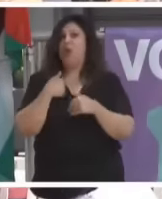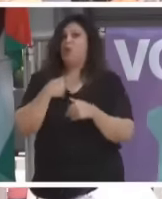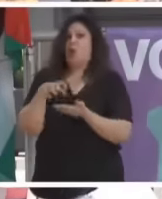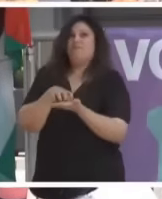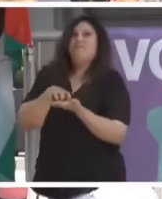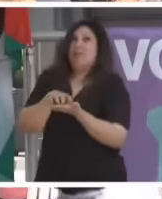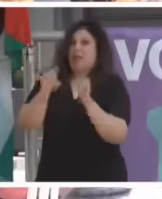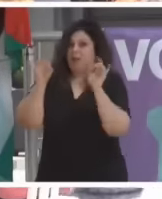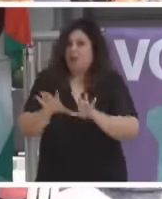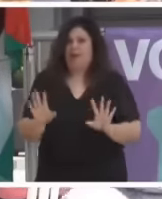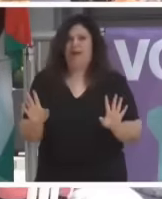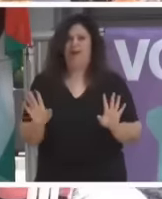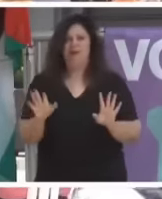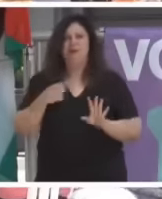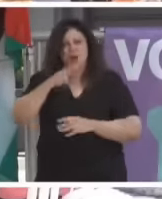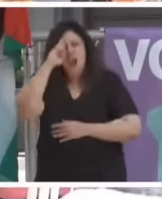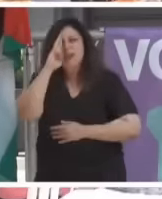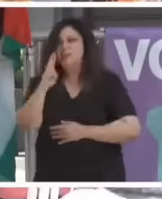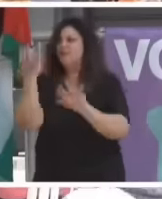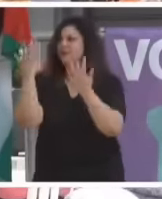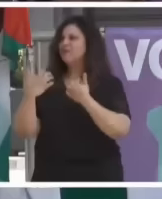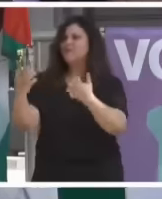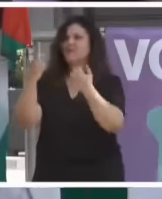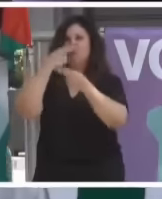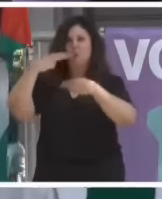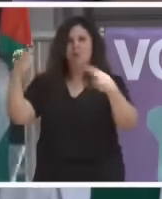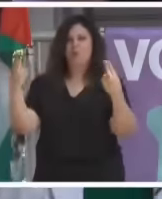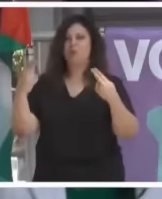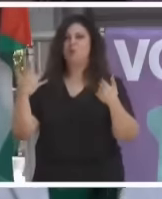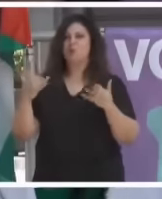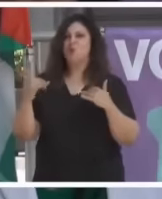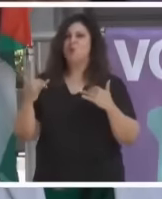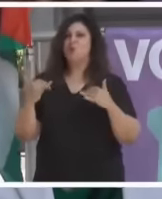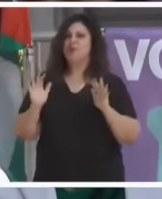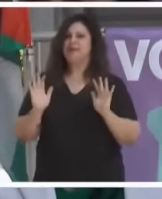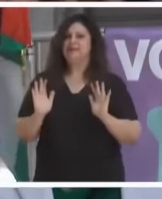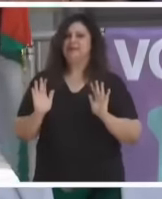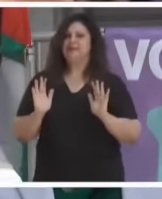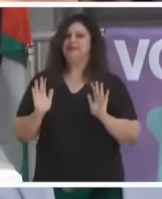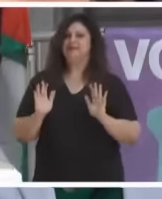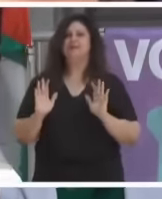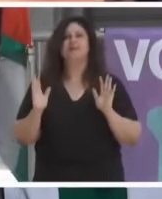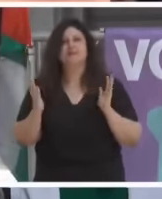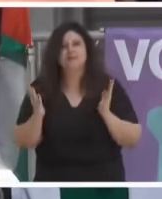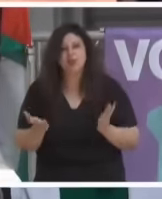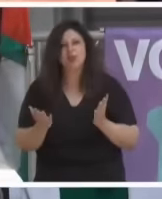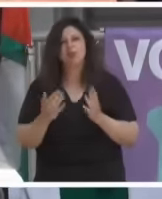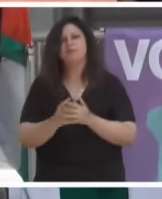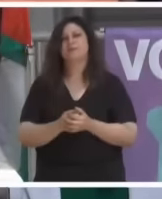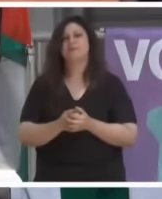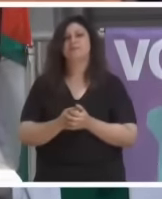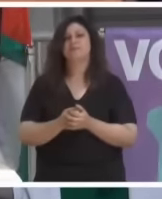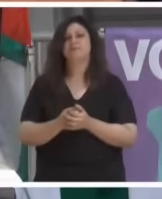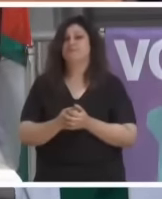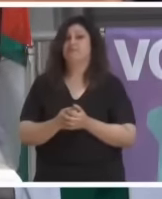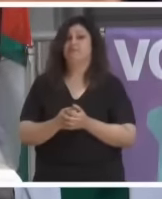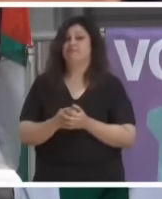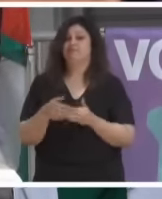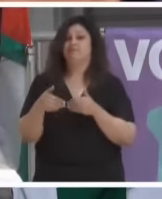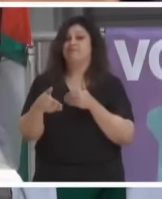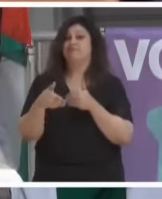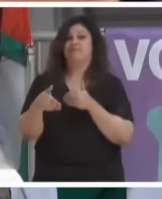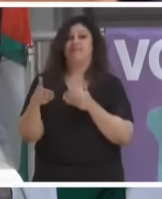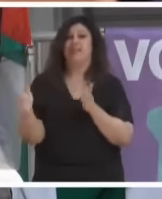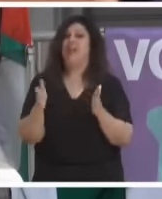flan, porque a mí me da mucho respeto hablar para la gente, ¿no? Entonces, se acercan tiempos